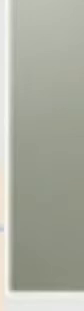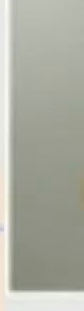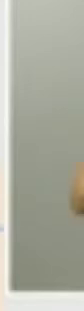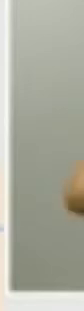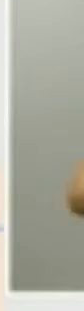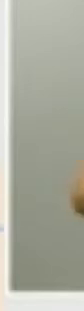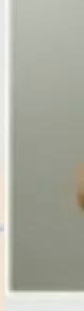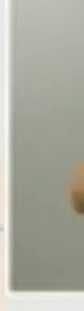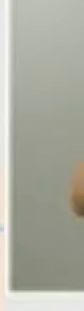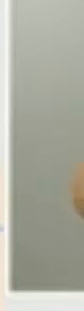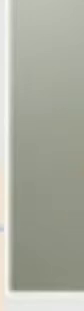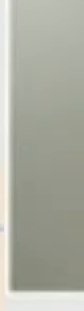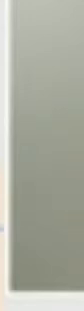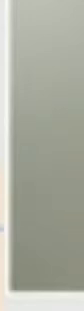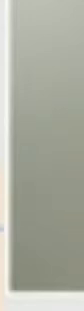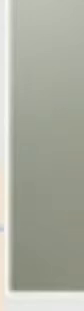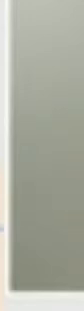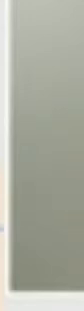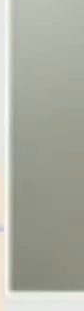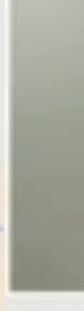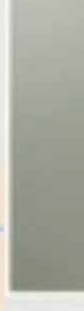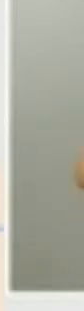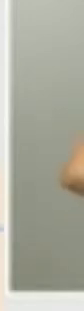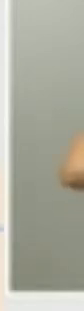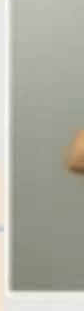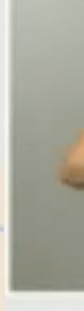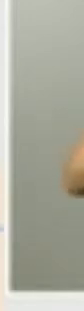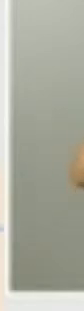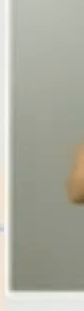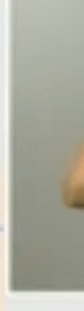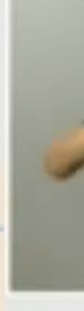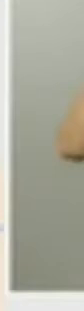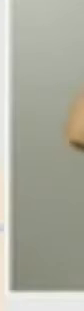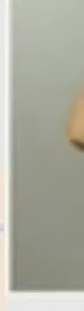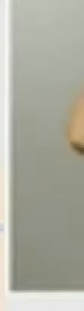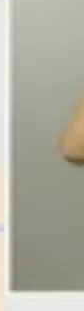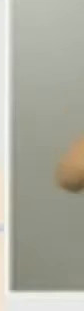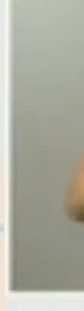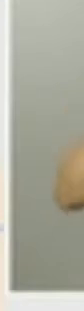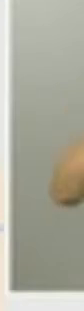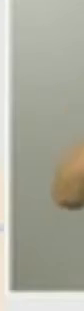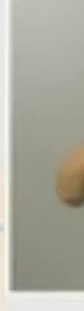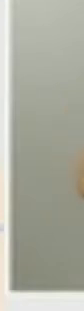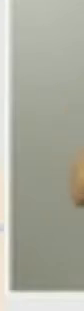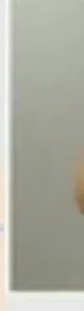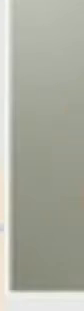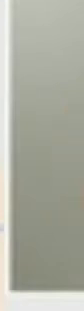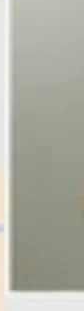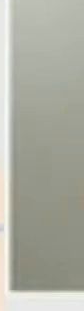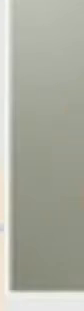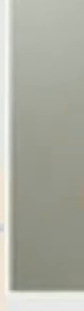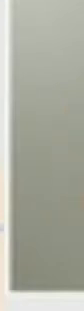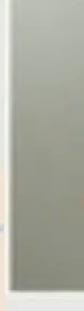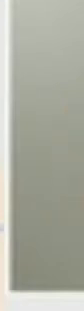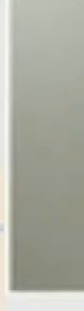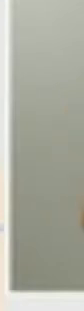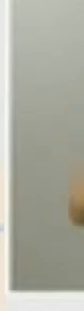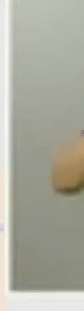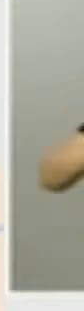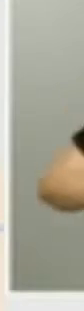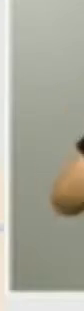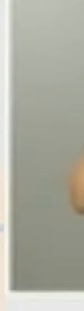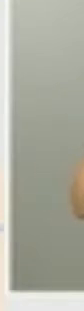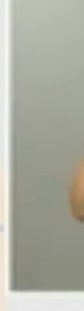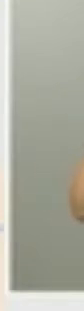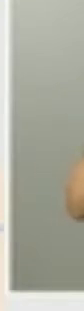eso insistimos en ese concepto general de inclusión social. Al final, en última instancia, y pasamos a la siguiente transparencia,